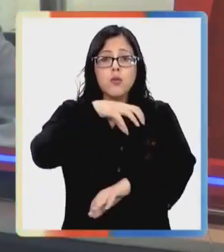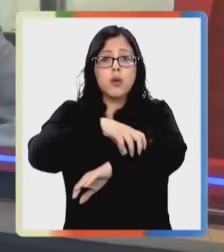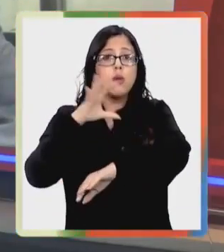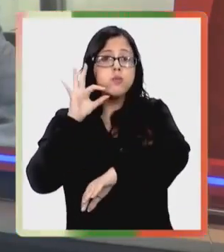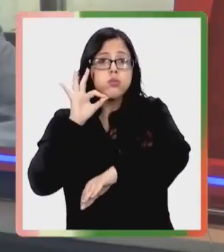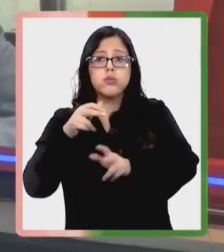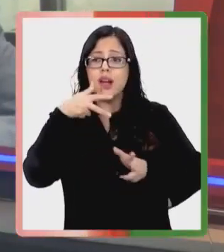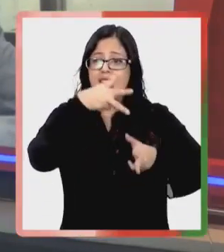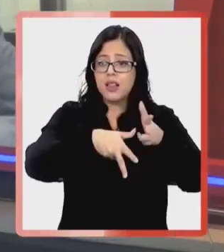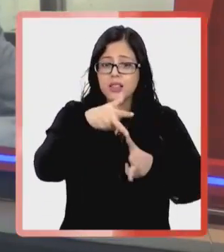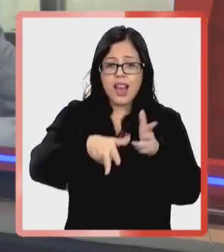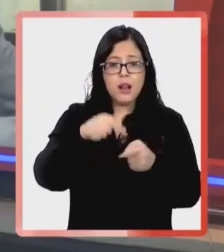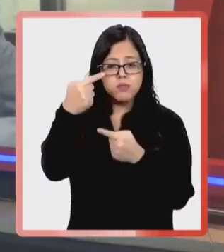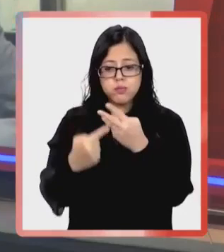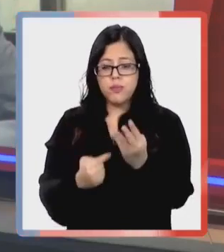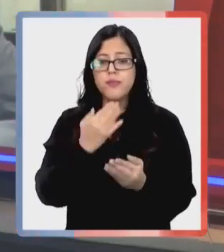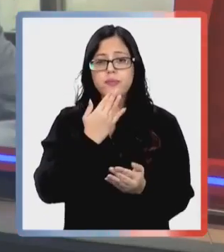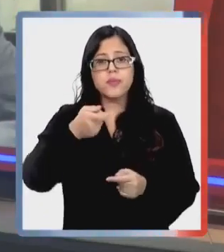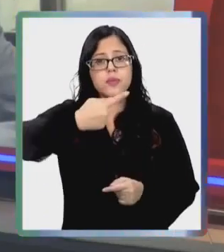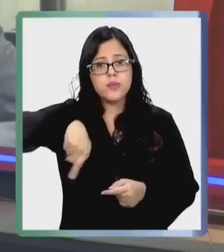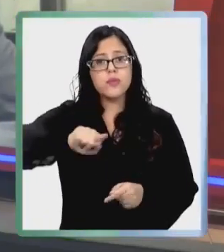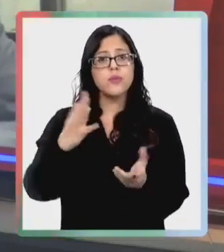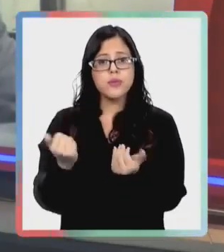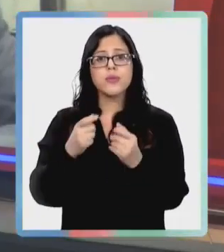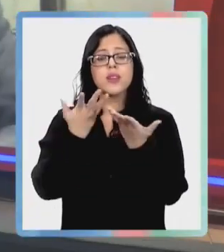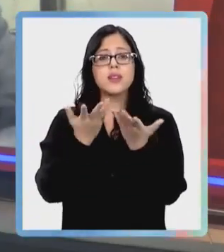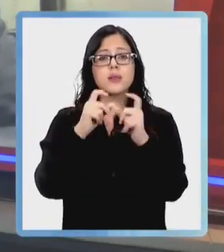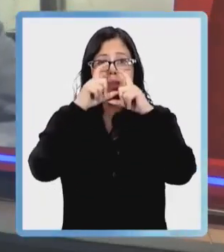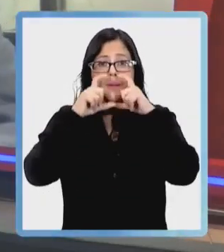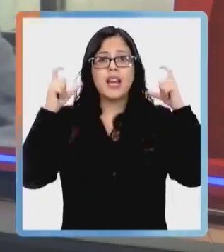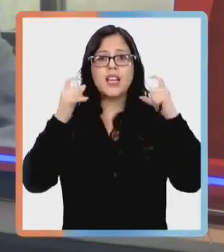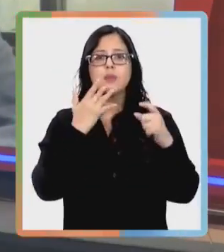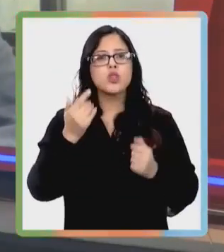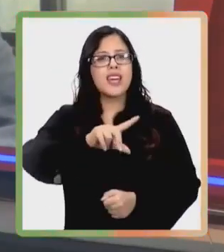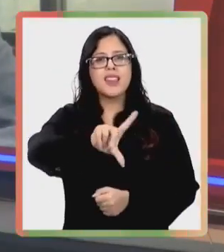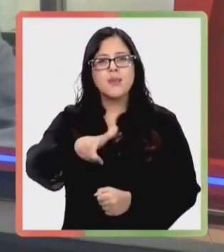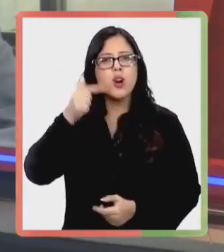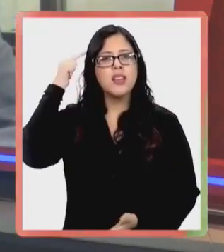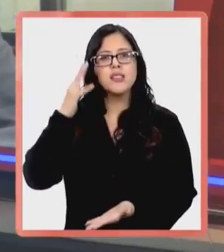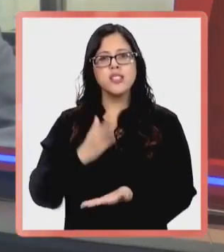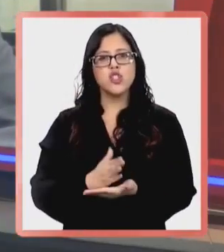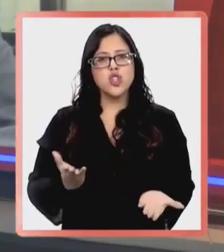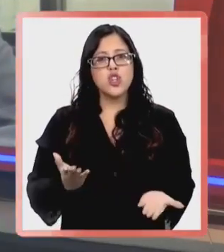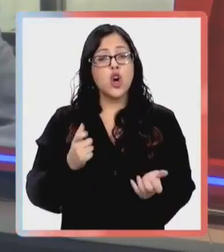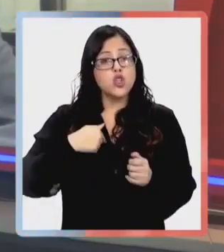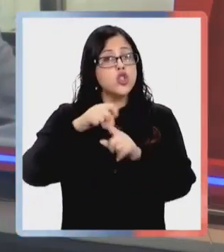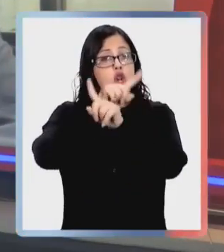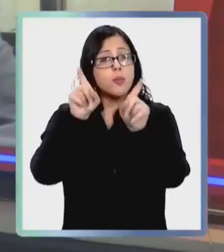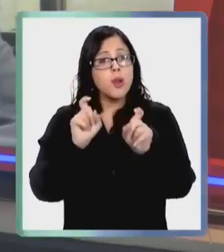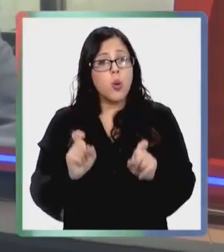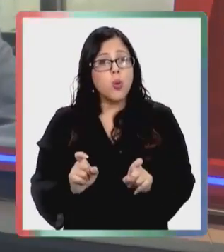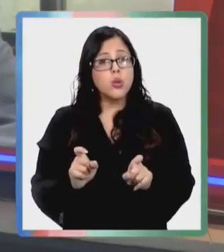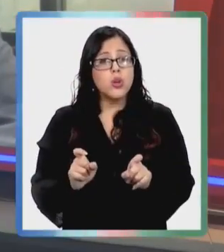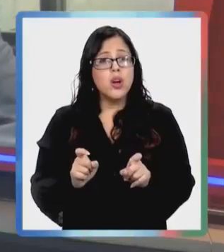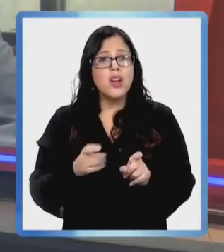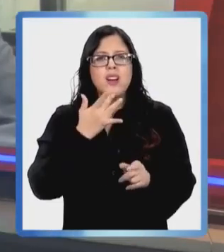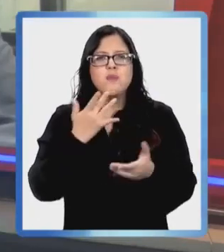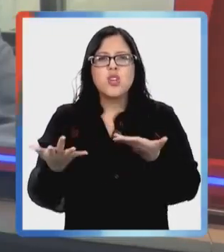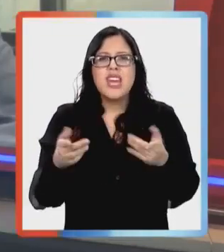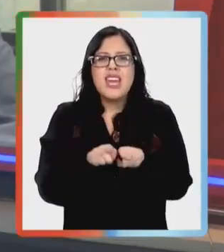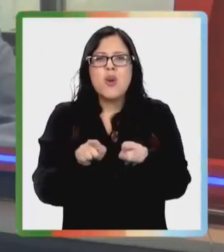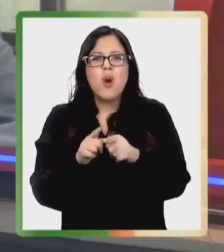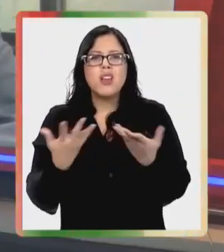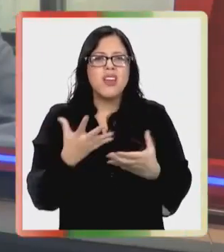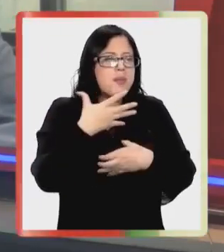en Biobío, en el tren, en fin, también necesita mascarilla. Entonces pregunto, ¿por qué a veces se demoran tanto las decisiones? Se lo pregunto en buen chileno,